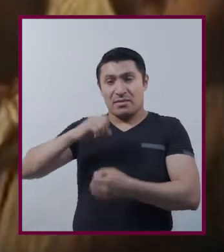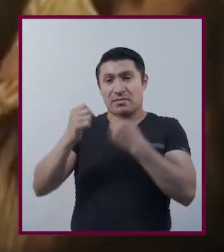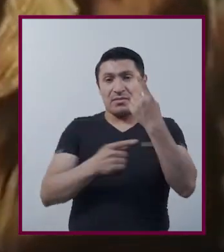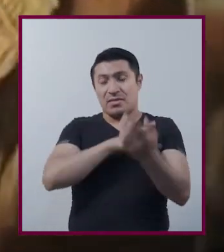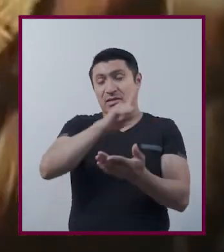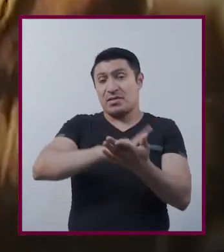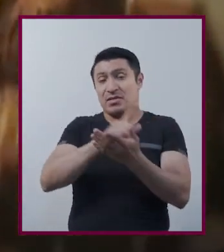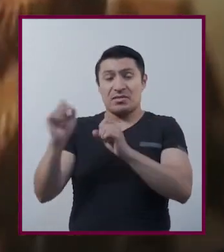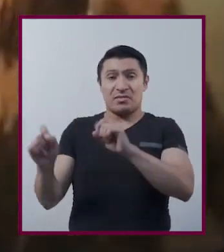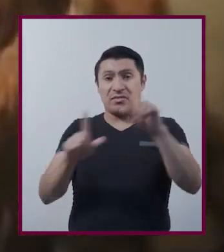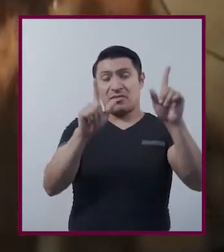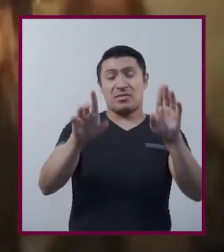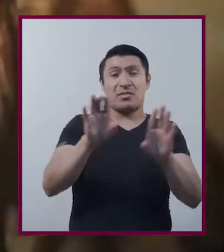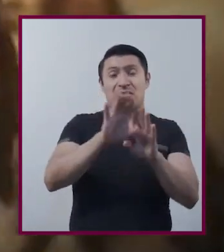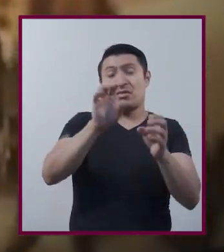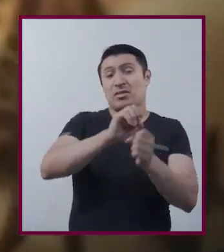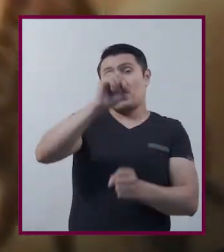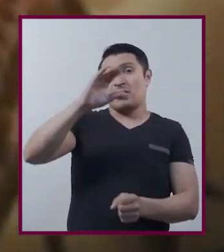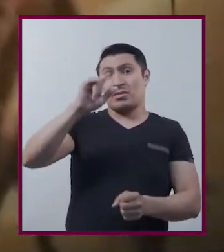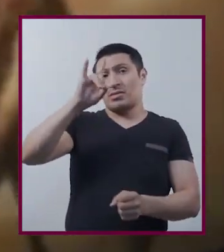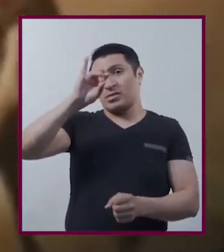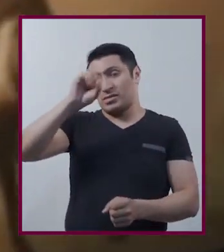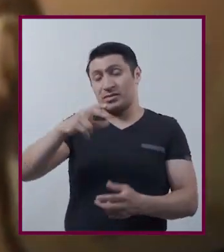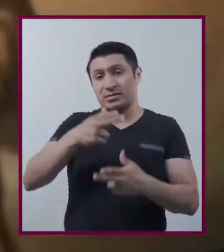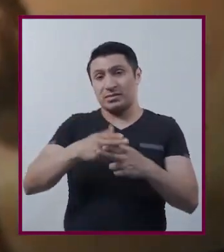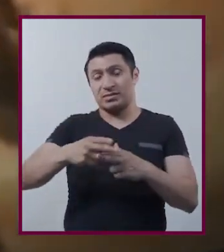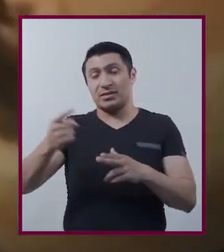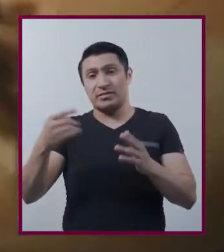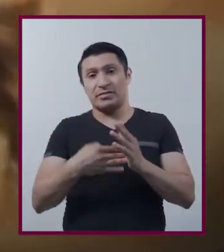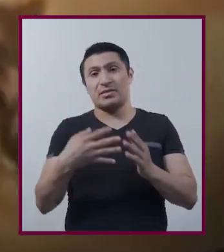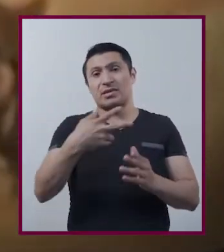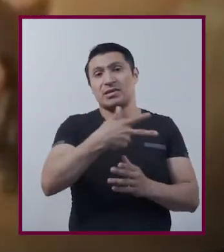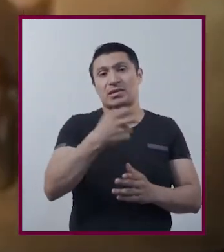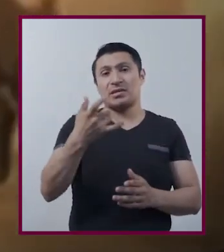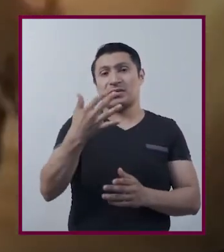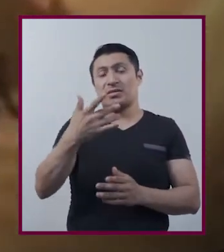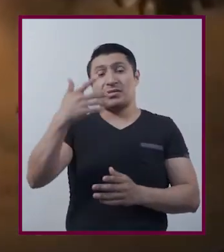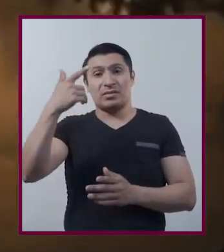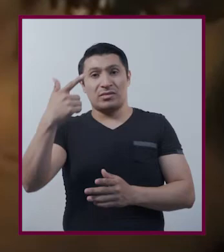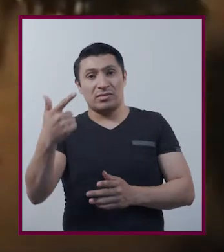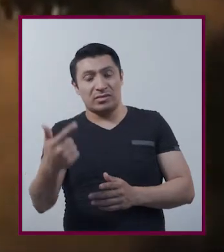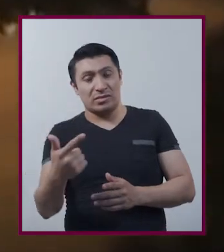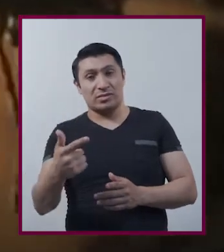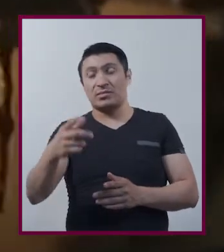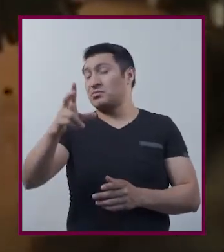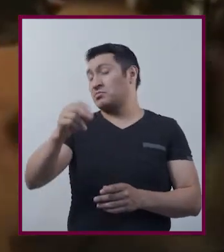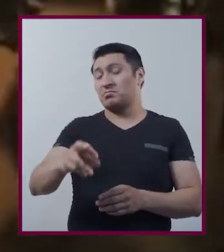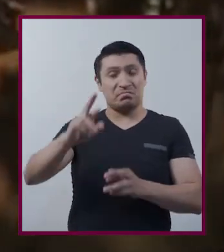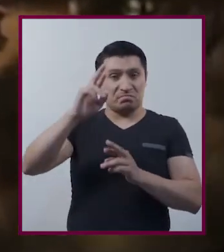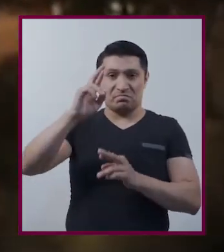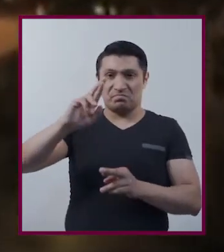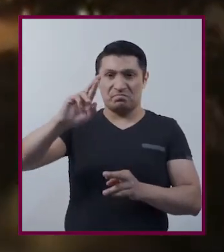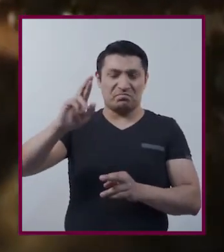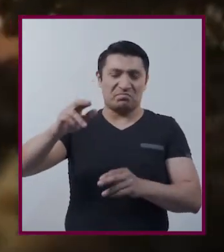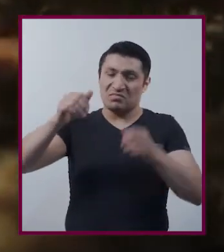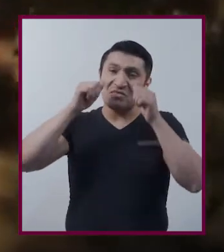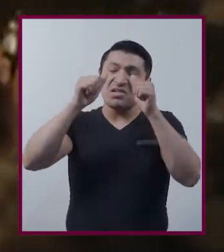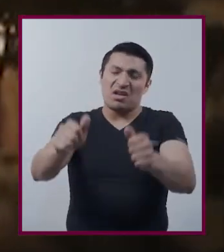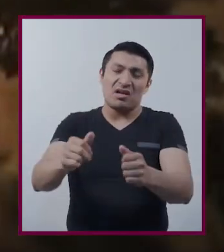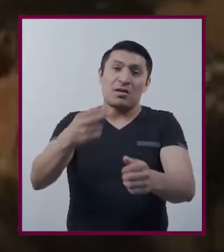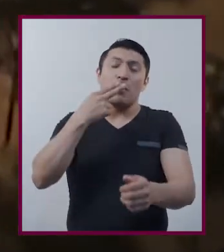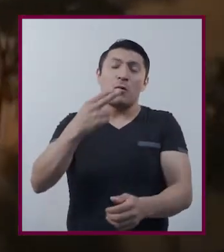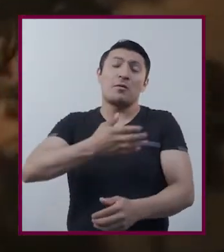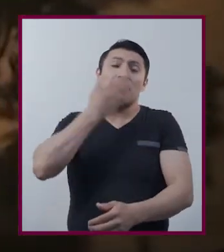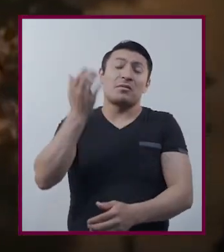las leyes promulgadas, desde la Constitución de Cádiz hasta la de 1857, no consideraban los